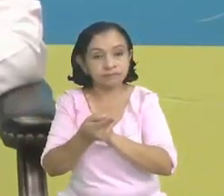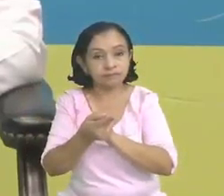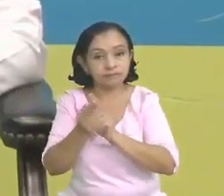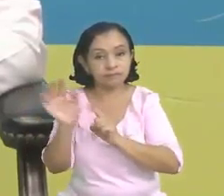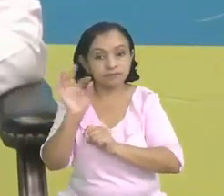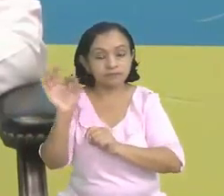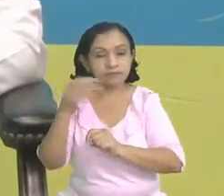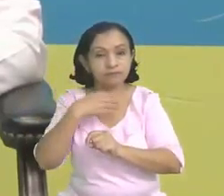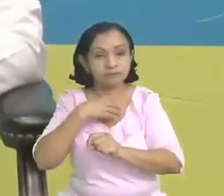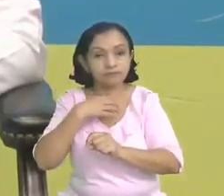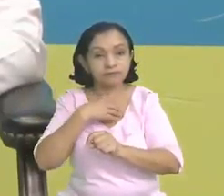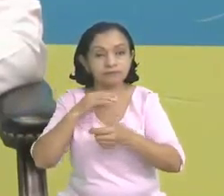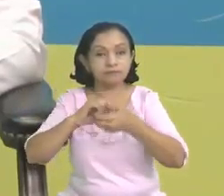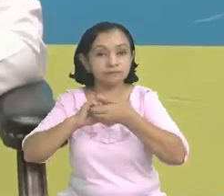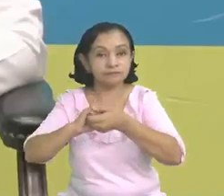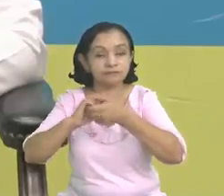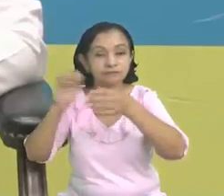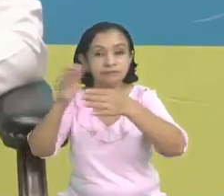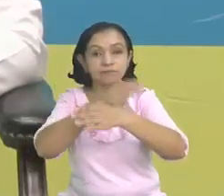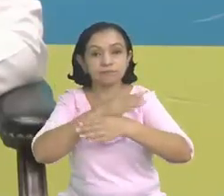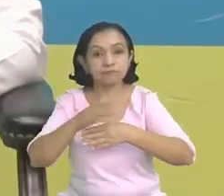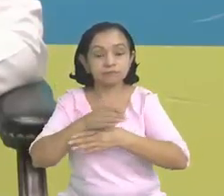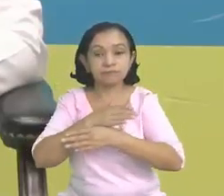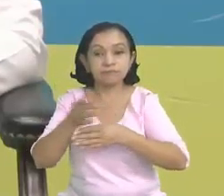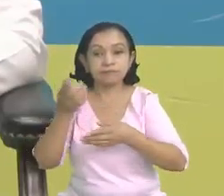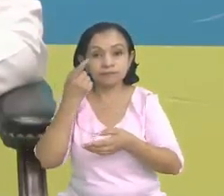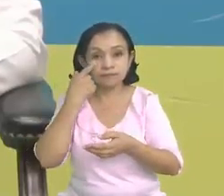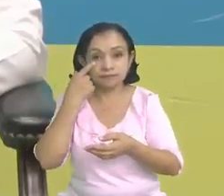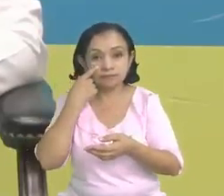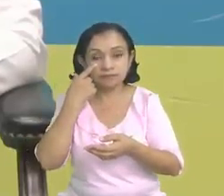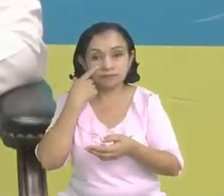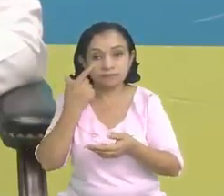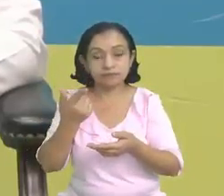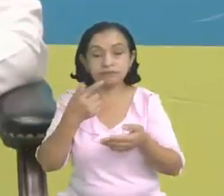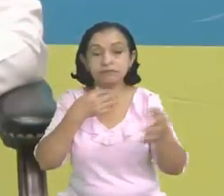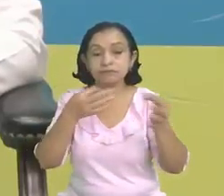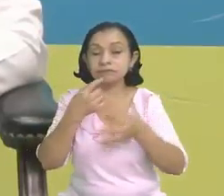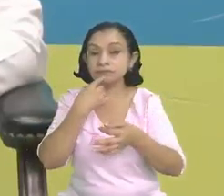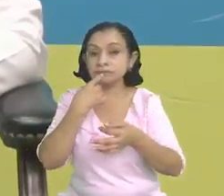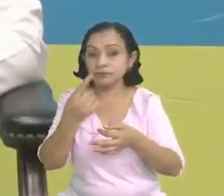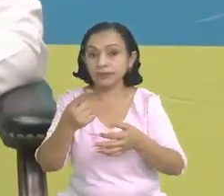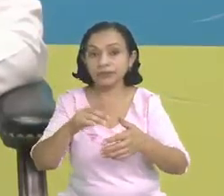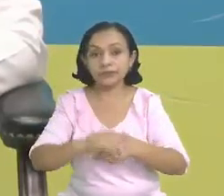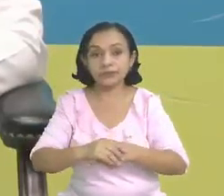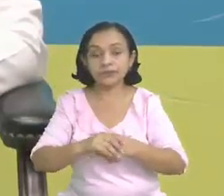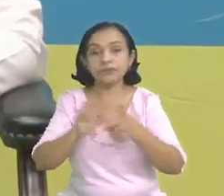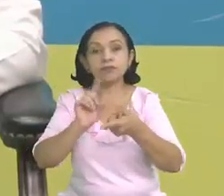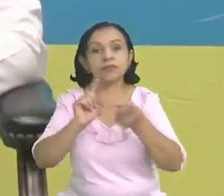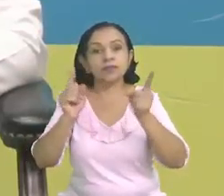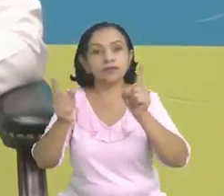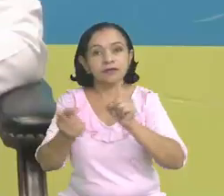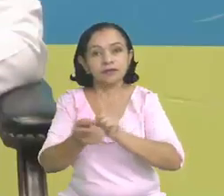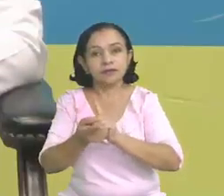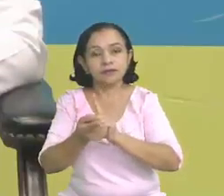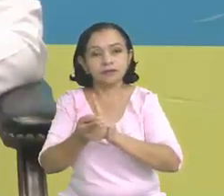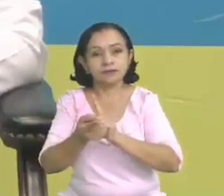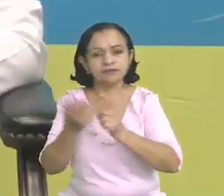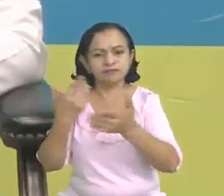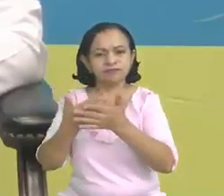de aspecto, de amigos, etcétera. Ojo también con lo que expresan y con los cambios o